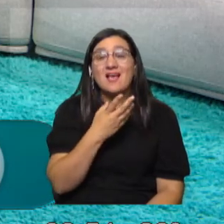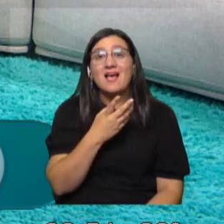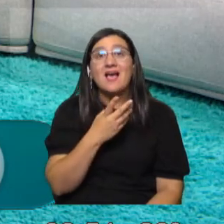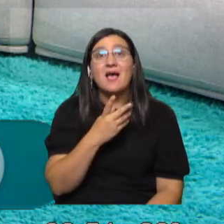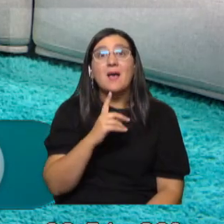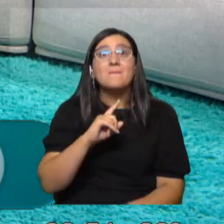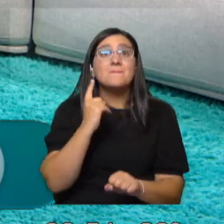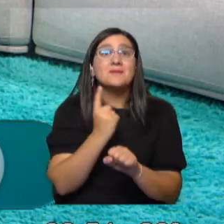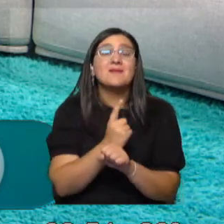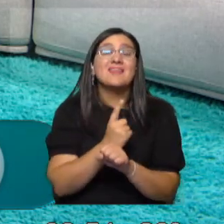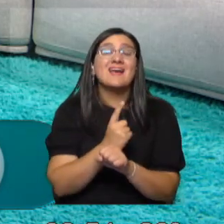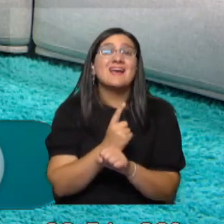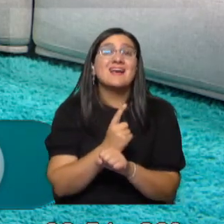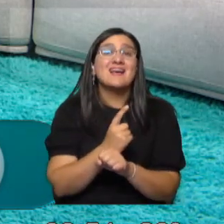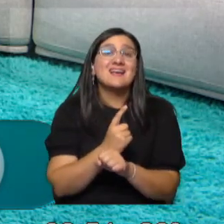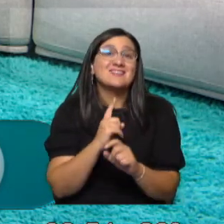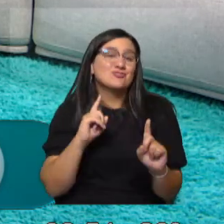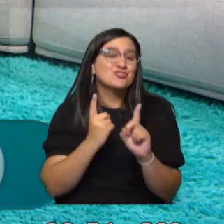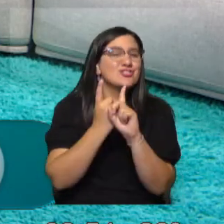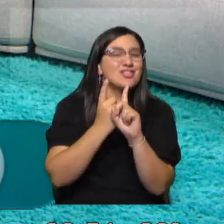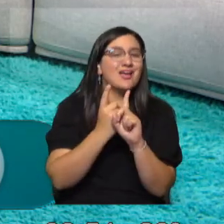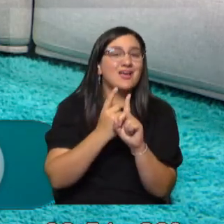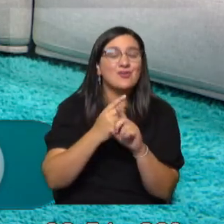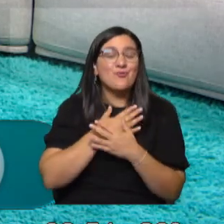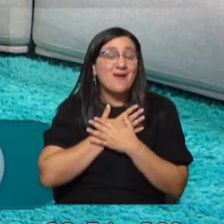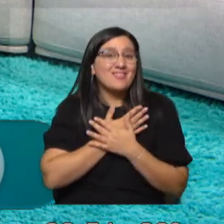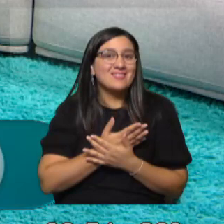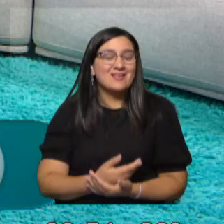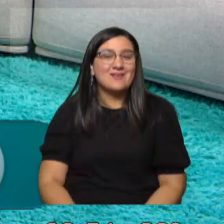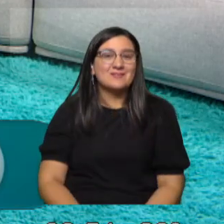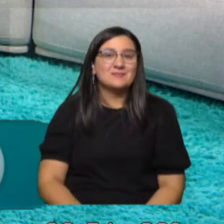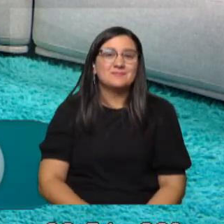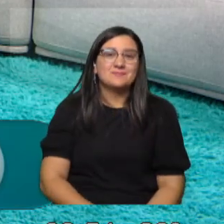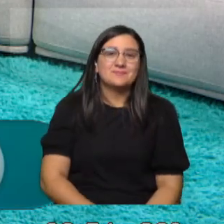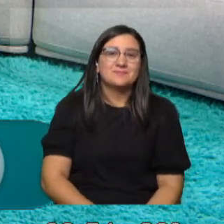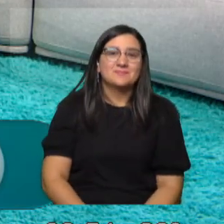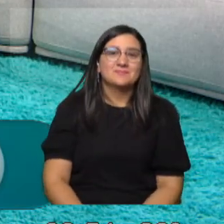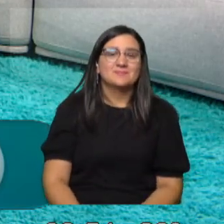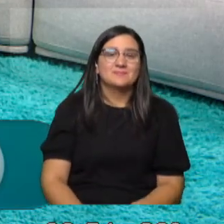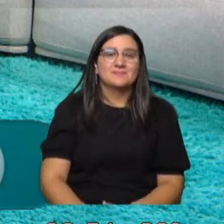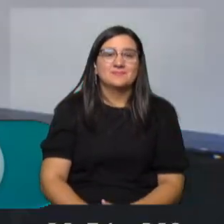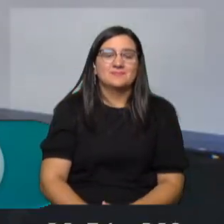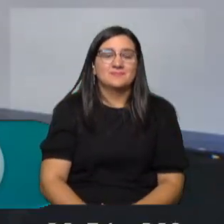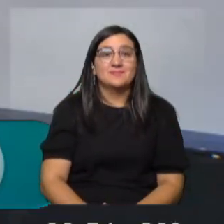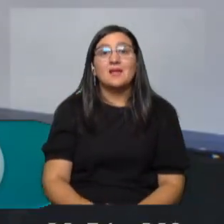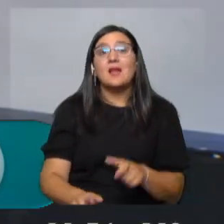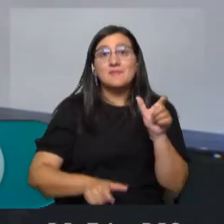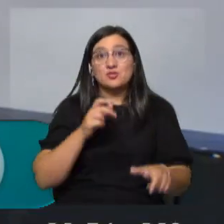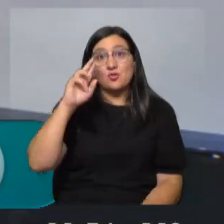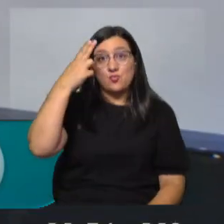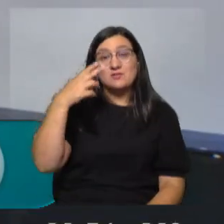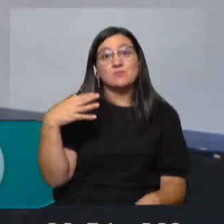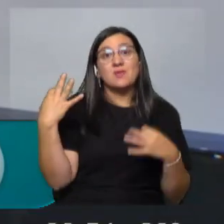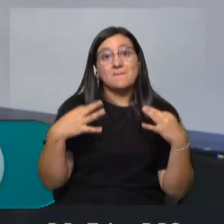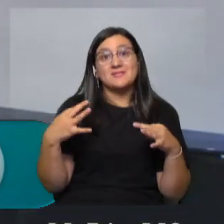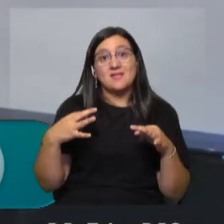te abrazar. Porque se va a agarrar. ¡Ay, qué miedo! ¿Te puedo hacer Sebastián? No, tengo que hacer. Escuchá, porque viste que los uruguayos somos muy especiales, ¿no? Así